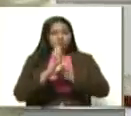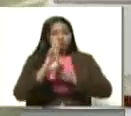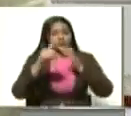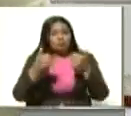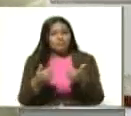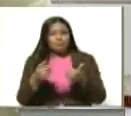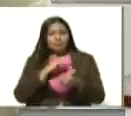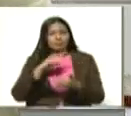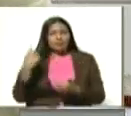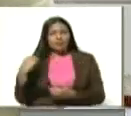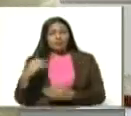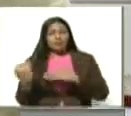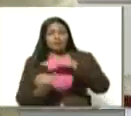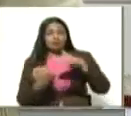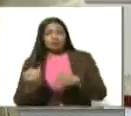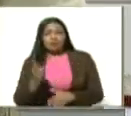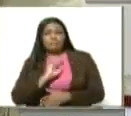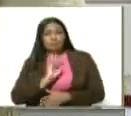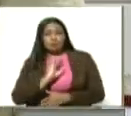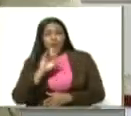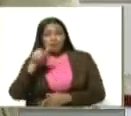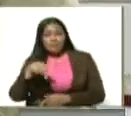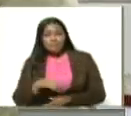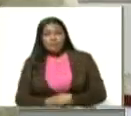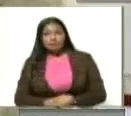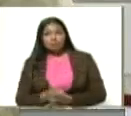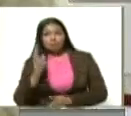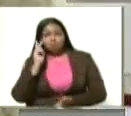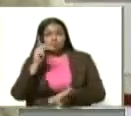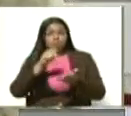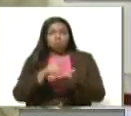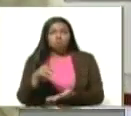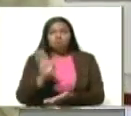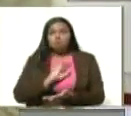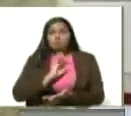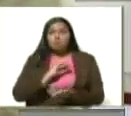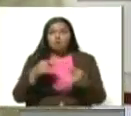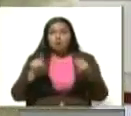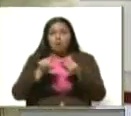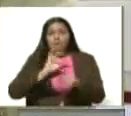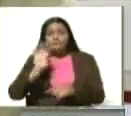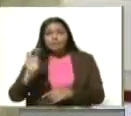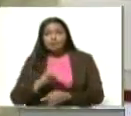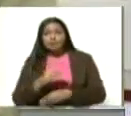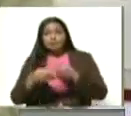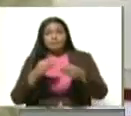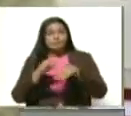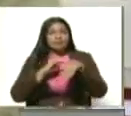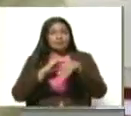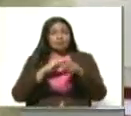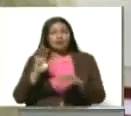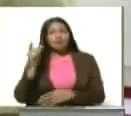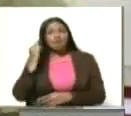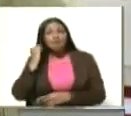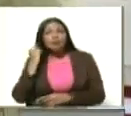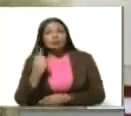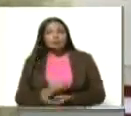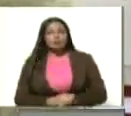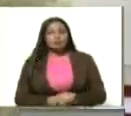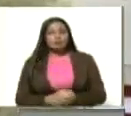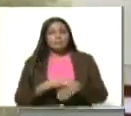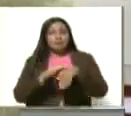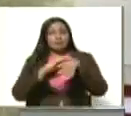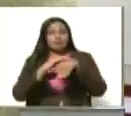tenemos institucionalidad, entramos en instituciones propias del país, como es el Ministerio de la Mujer, tenemos Ministerio